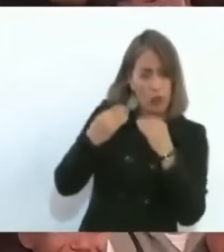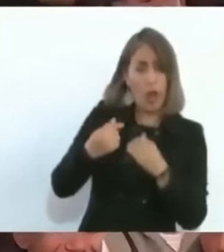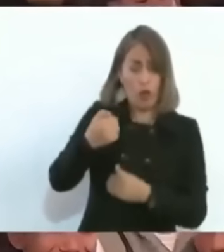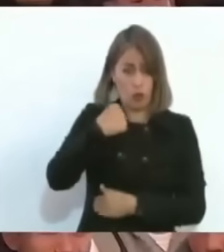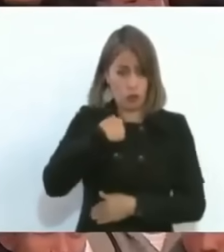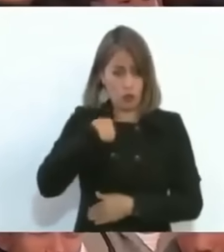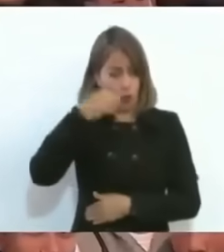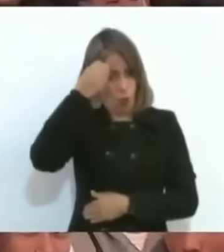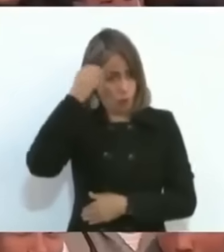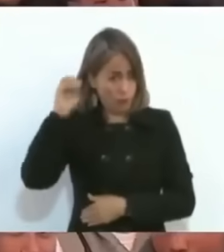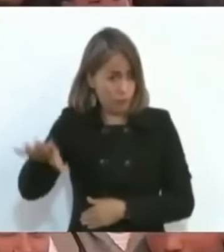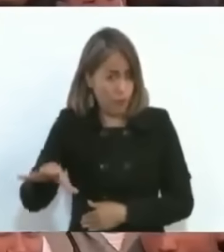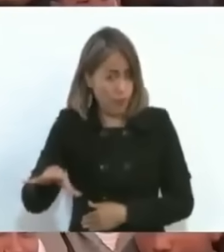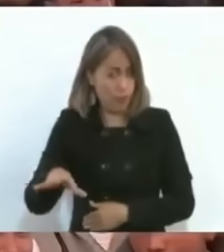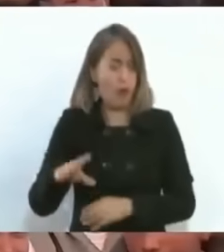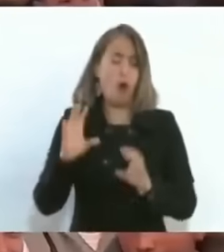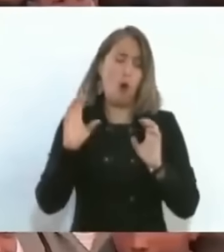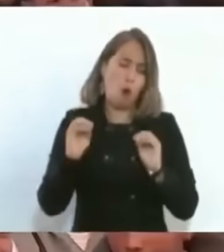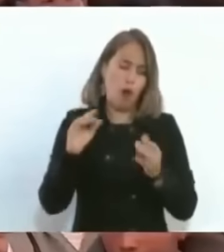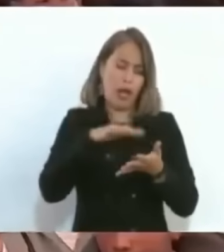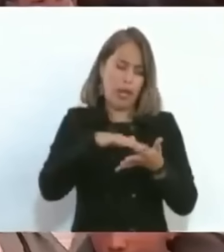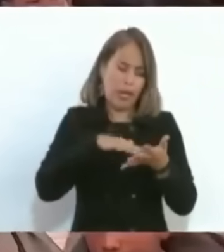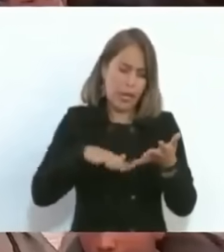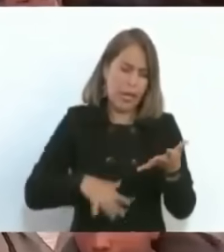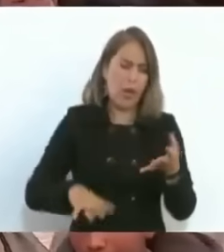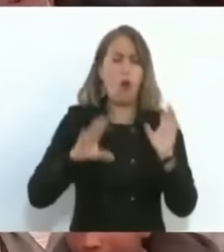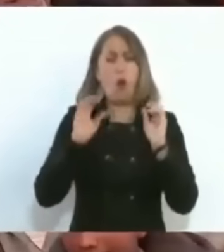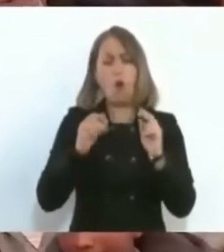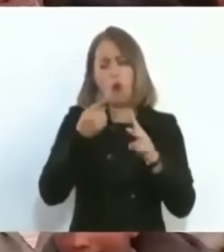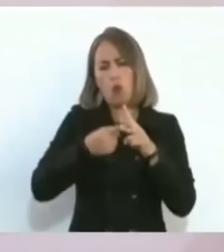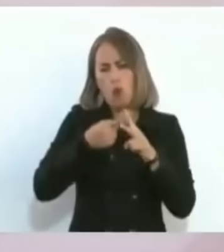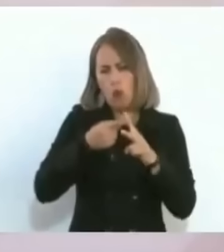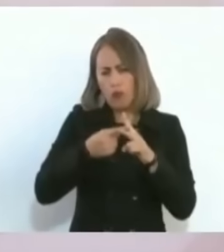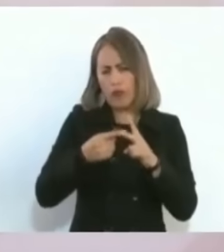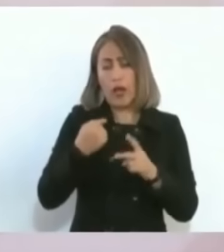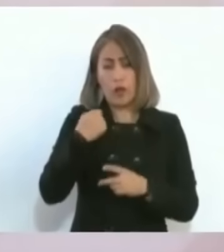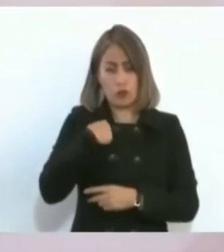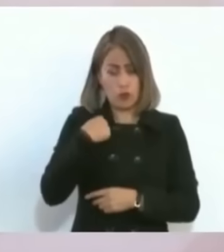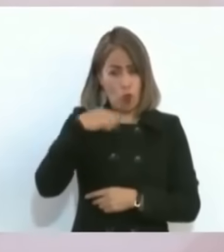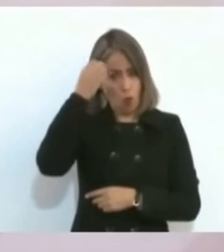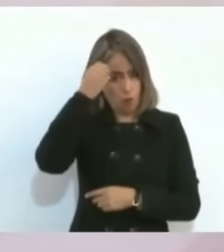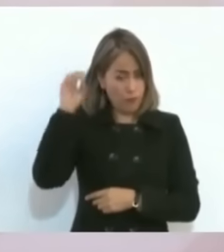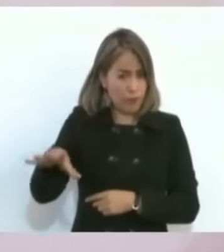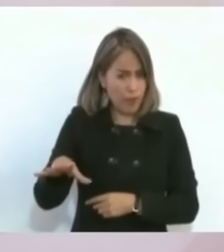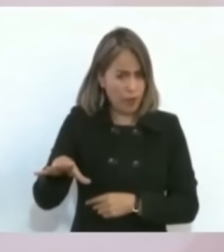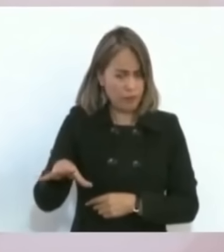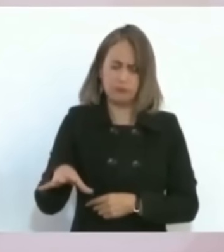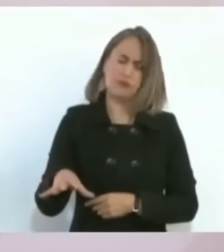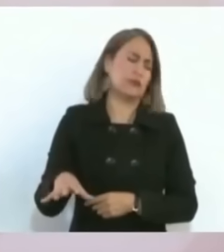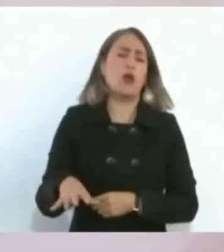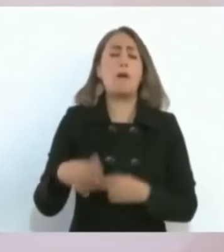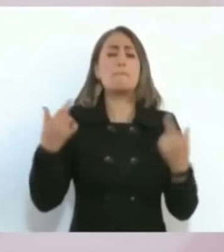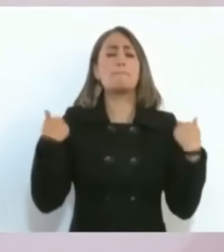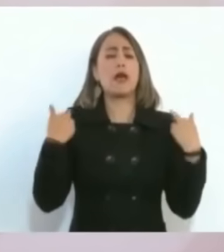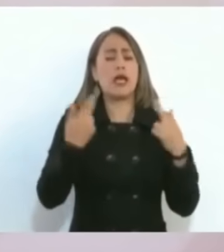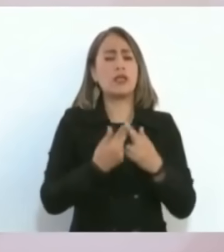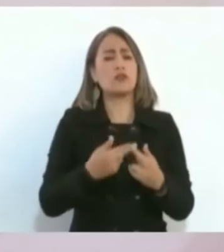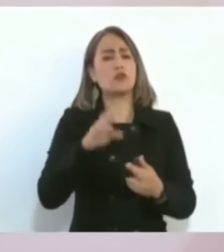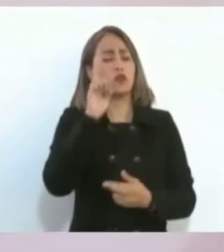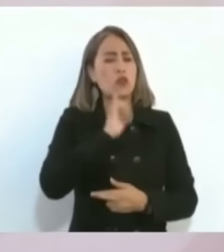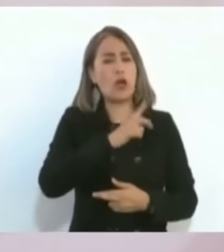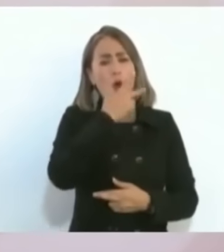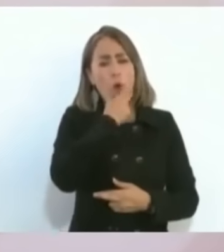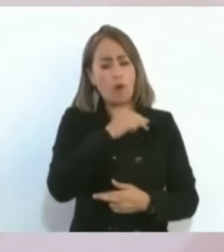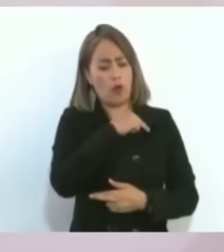a leer y a contar. Entonces, nunca más ofender a maestras y a